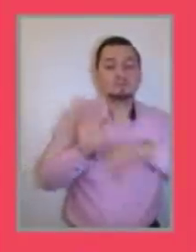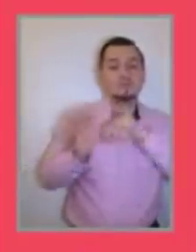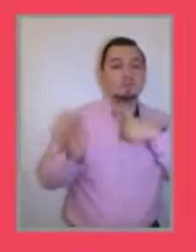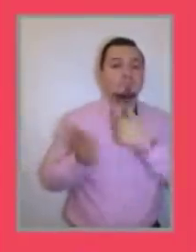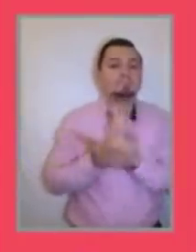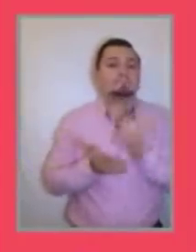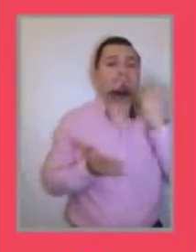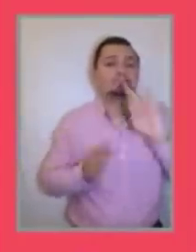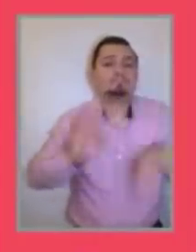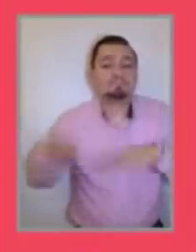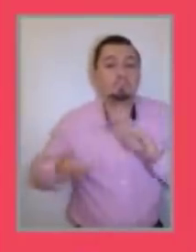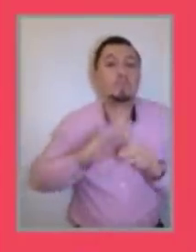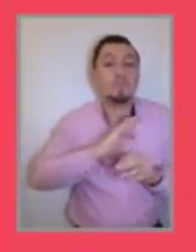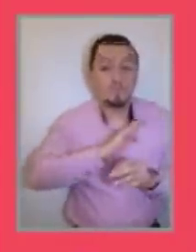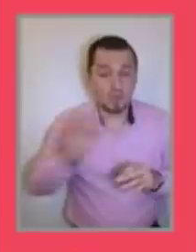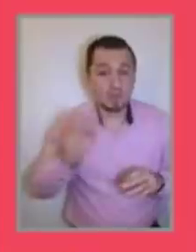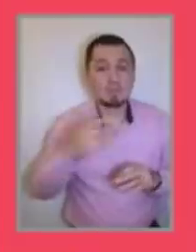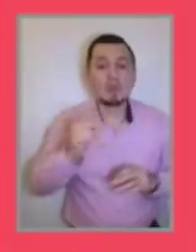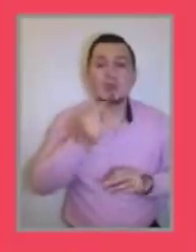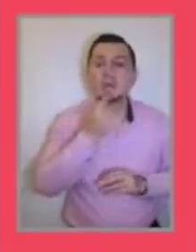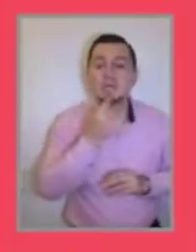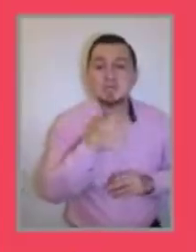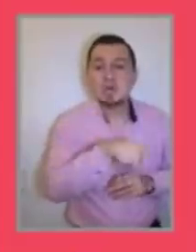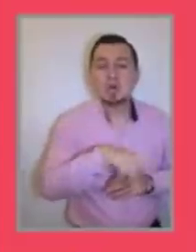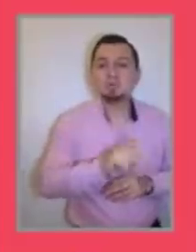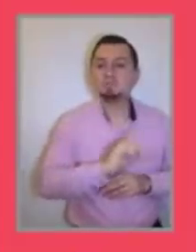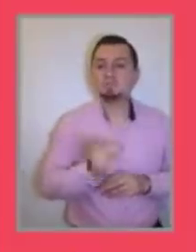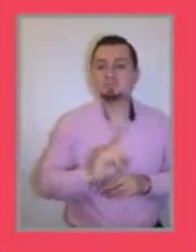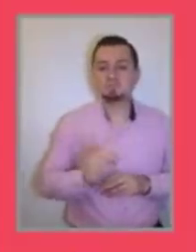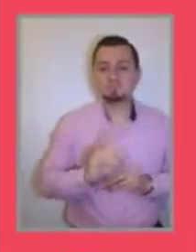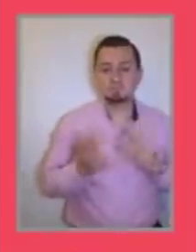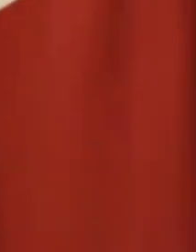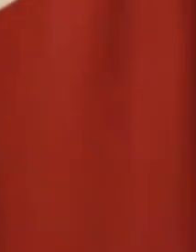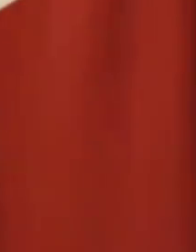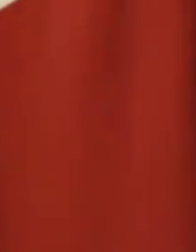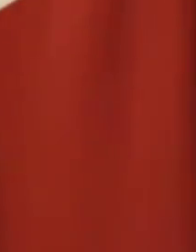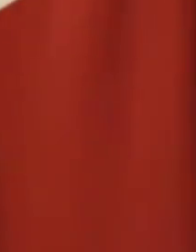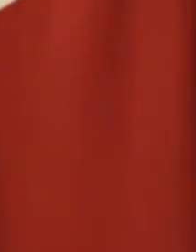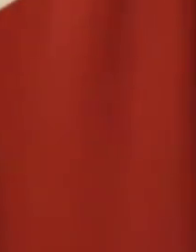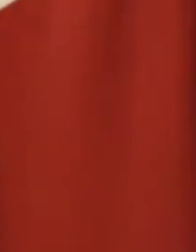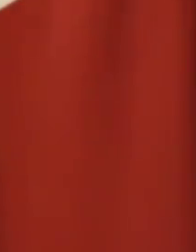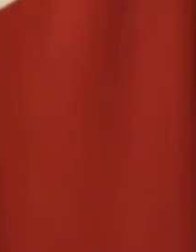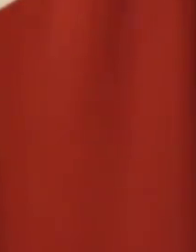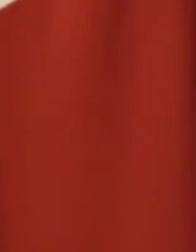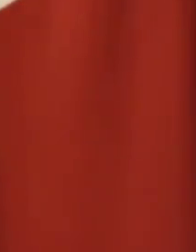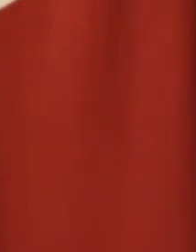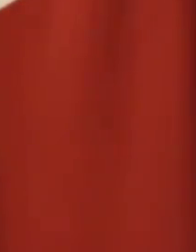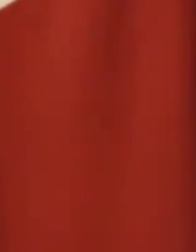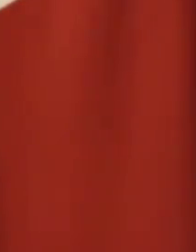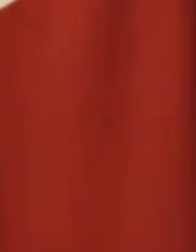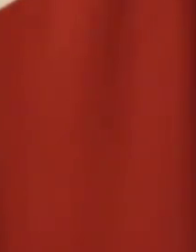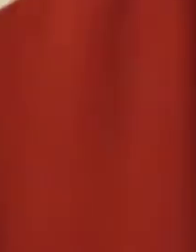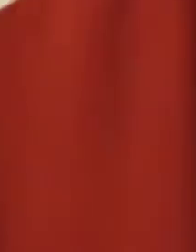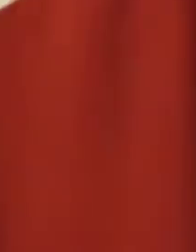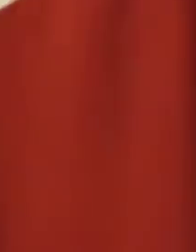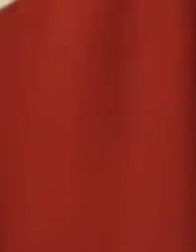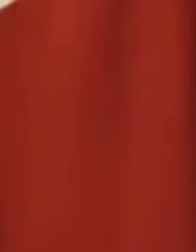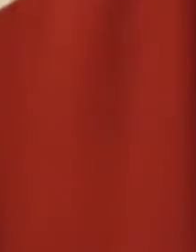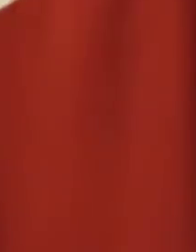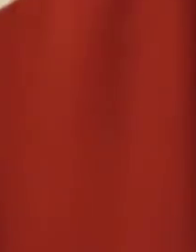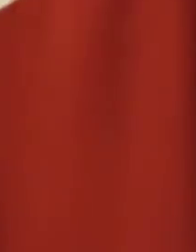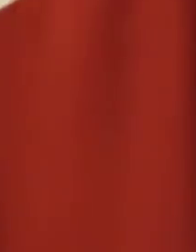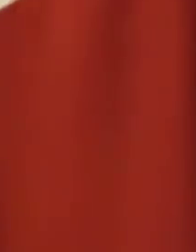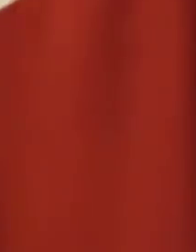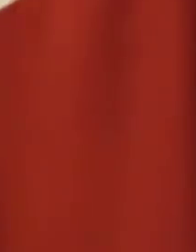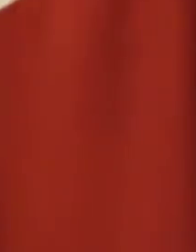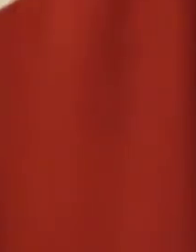etapa de preparación, es decir, previo al regreso a la presencialidad, estamos haciendo una evaluación integral